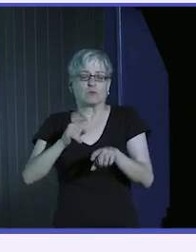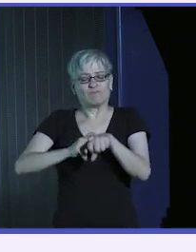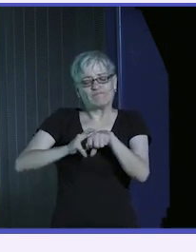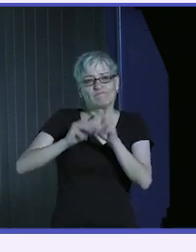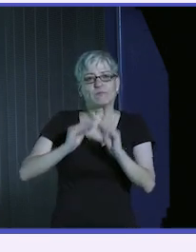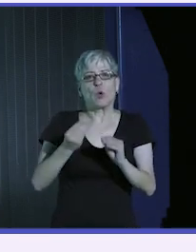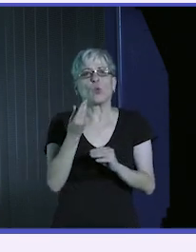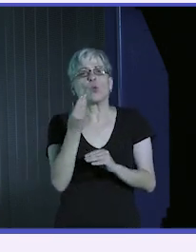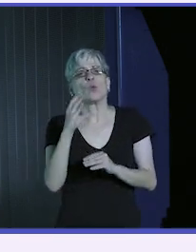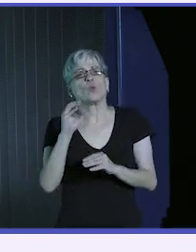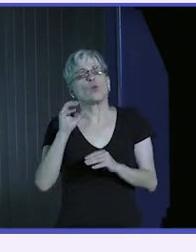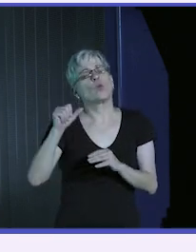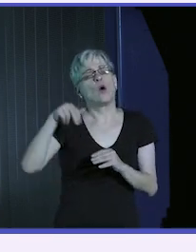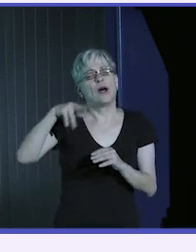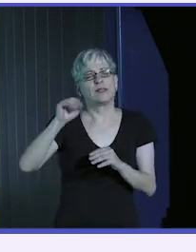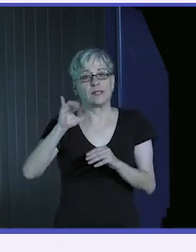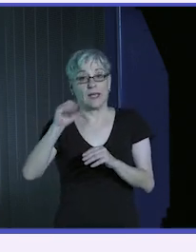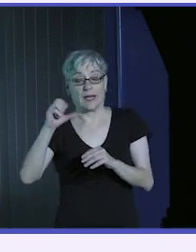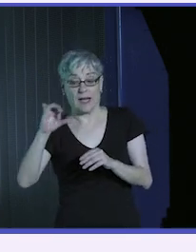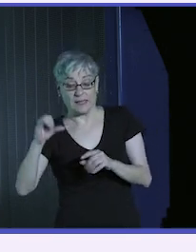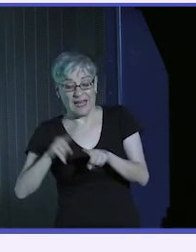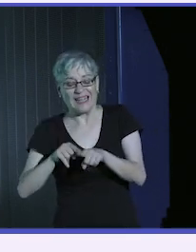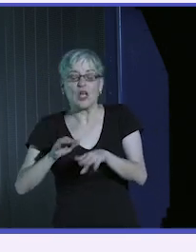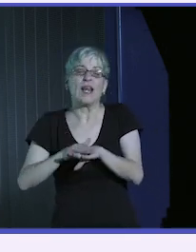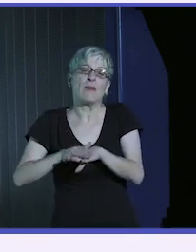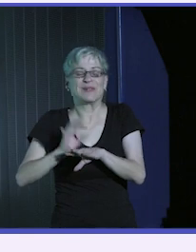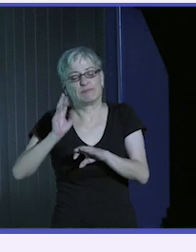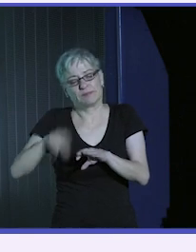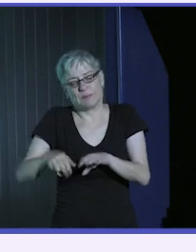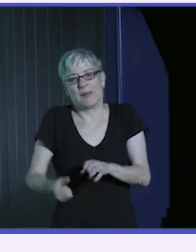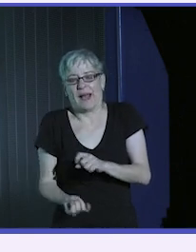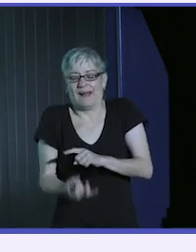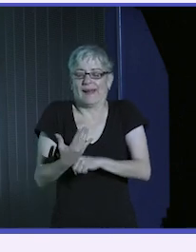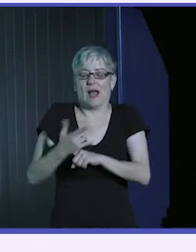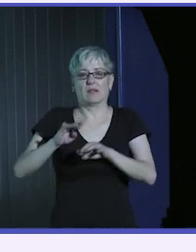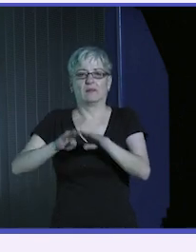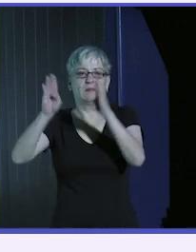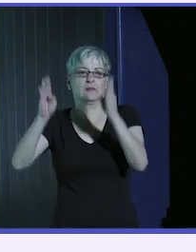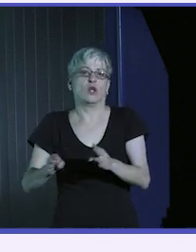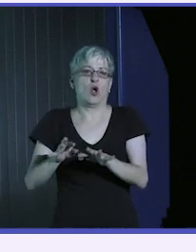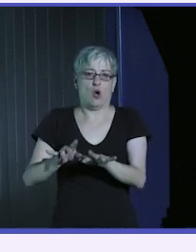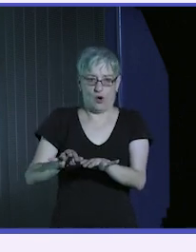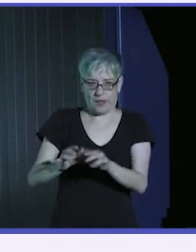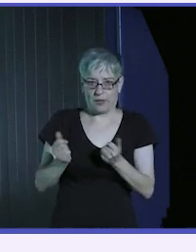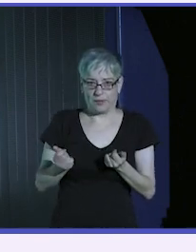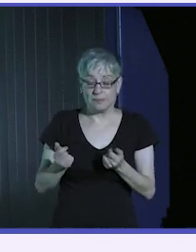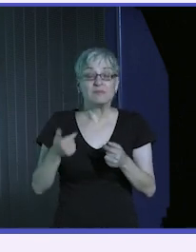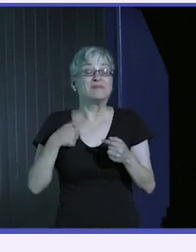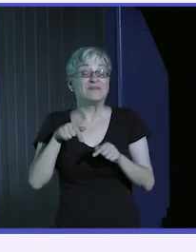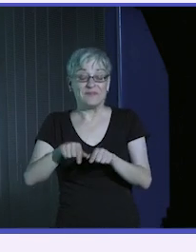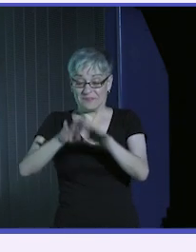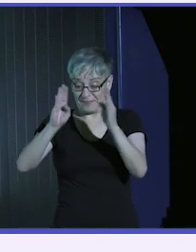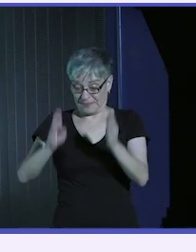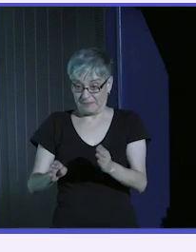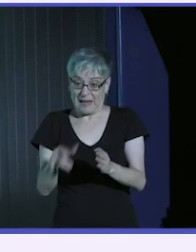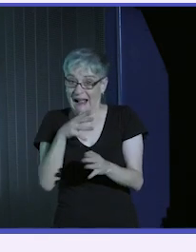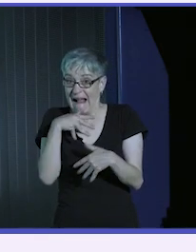esto al final lo que es como la base de un ordenador cuántico, que luego, pues, los ordenadores cuánticos actuales están empezando a